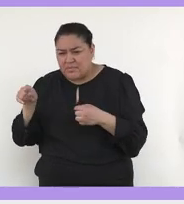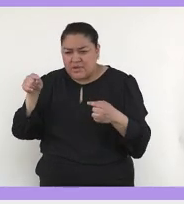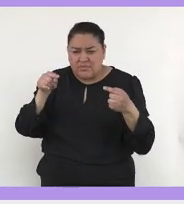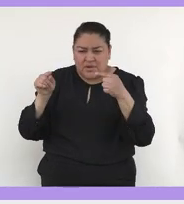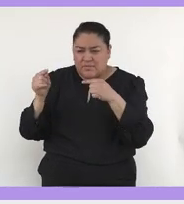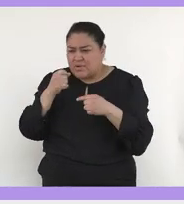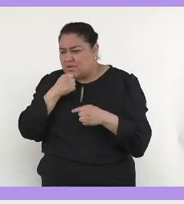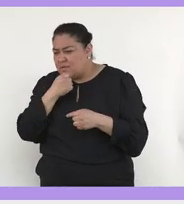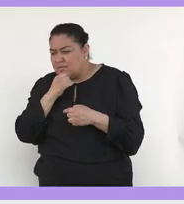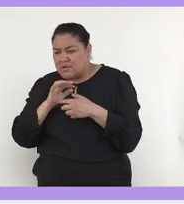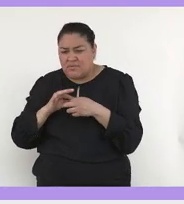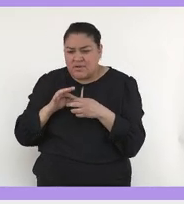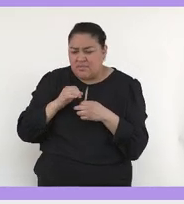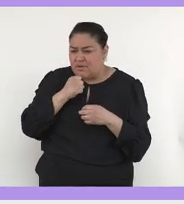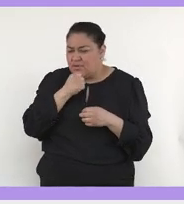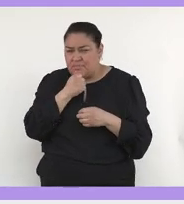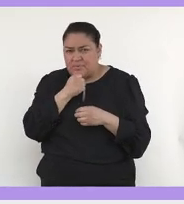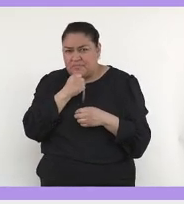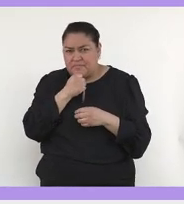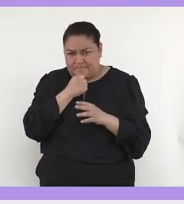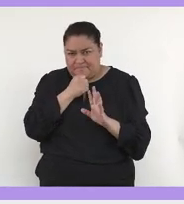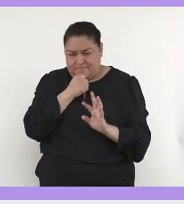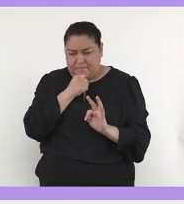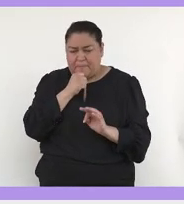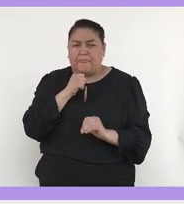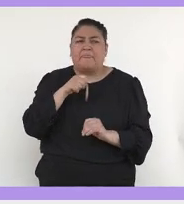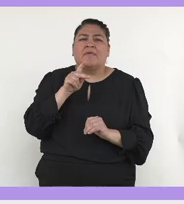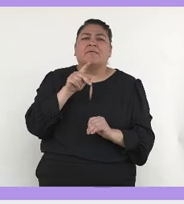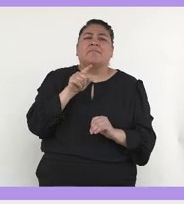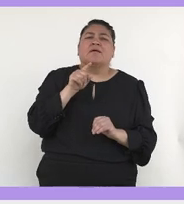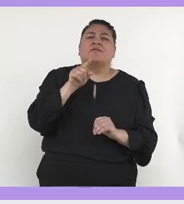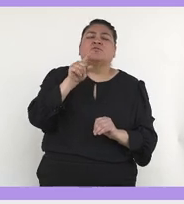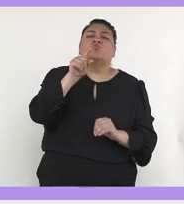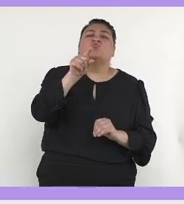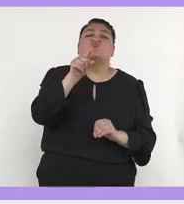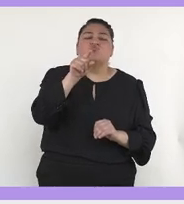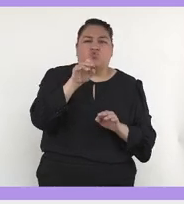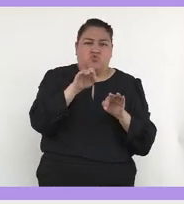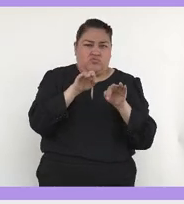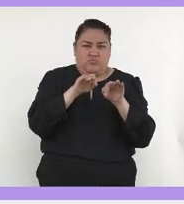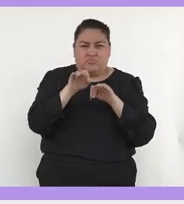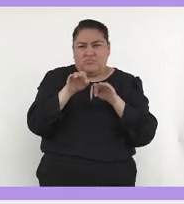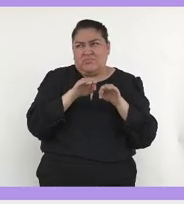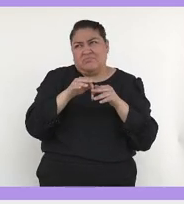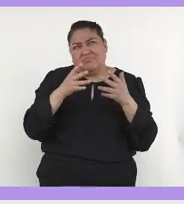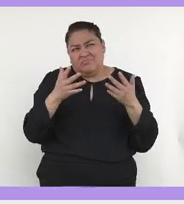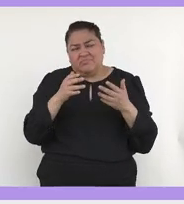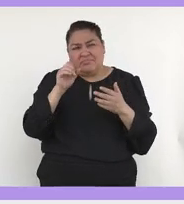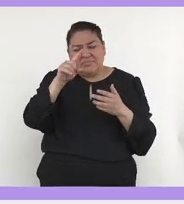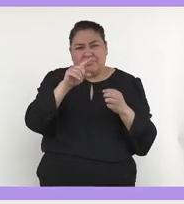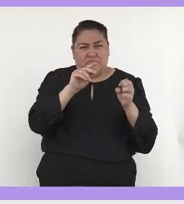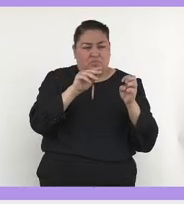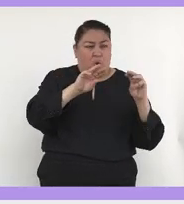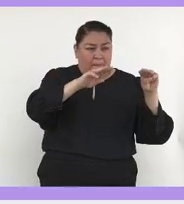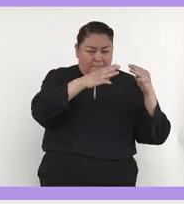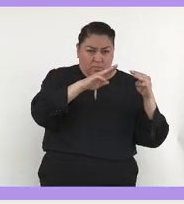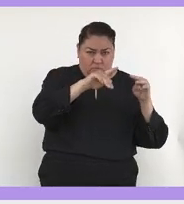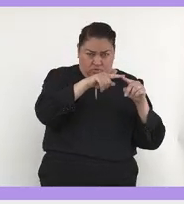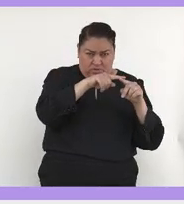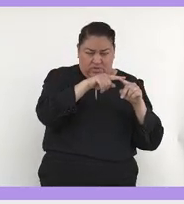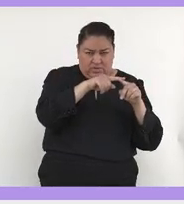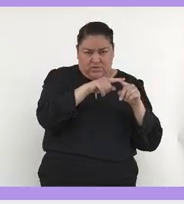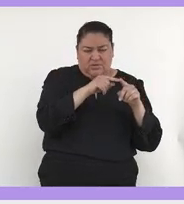desde tu desde tu labor digamos que en este caso es la música evidentemente